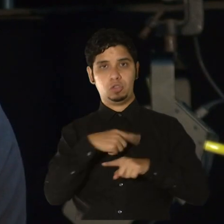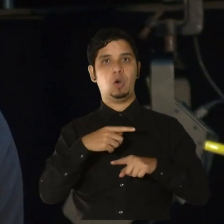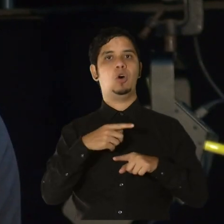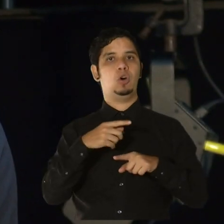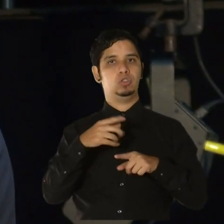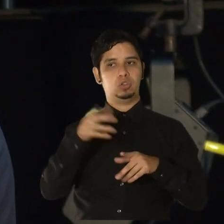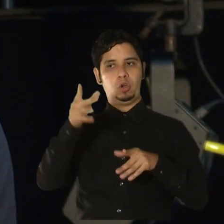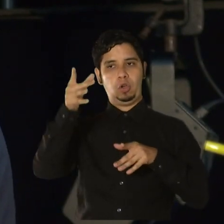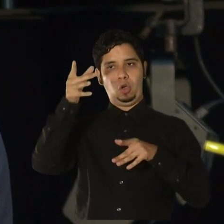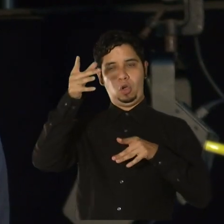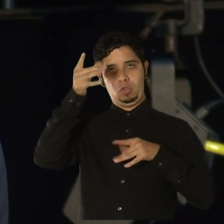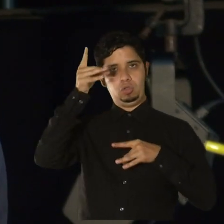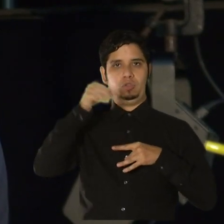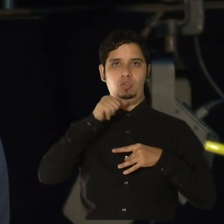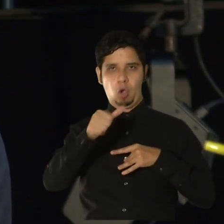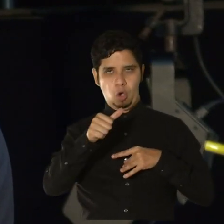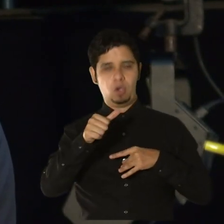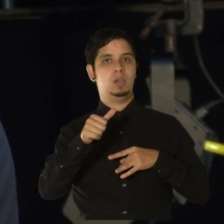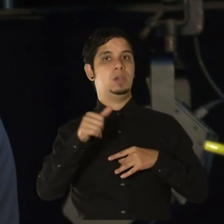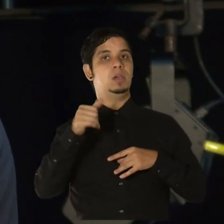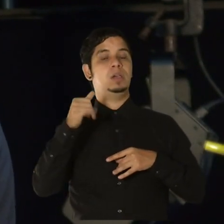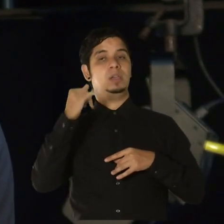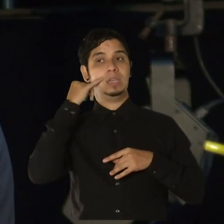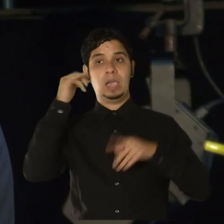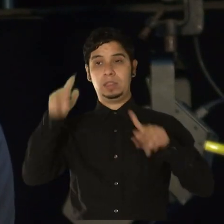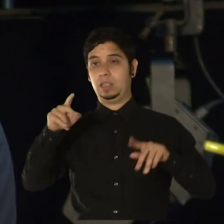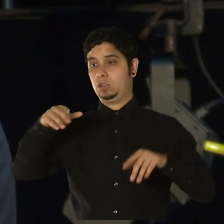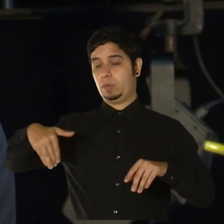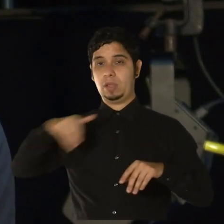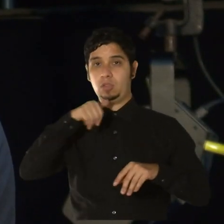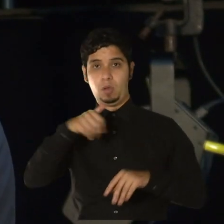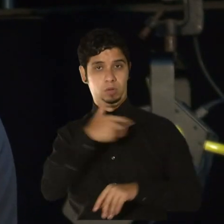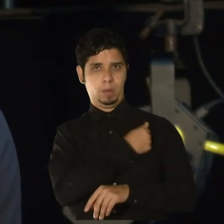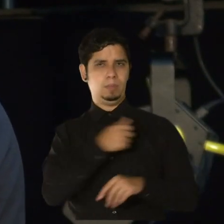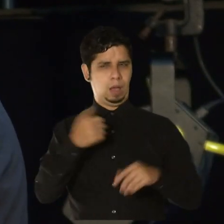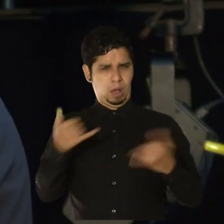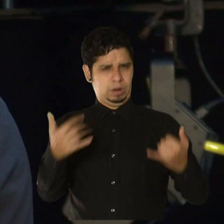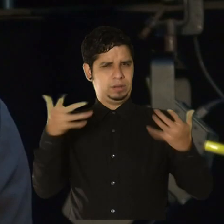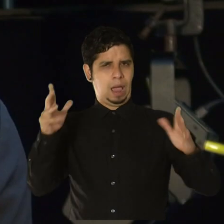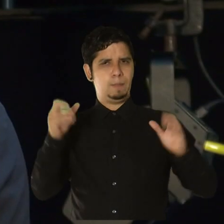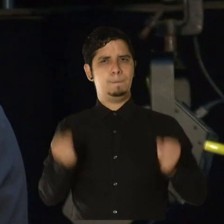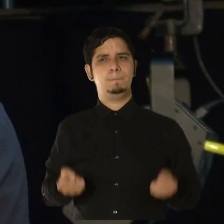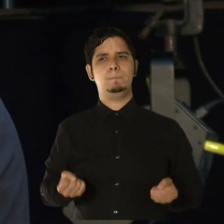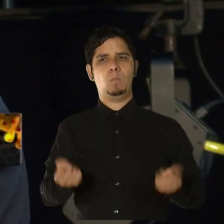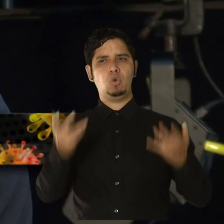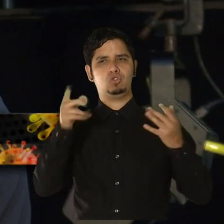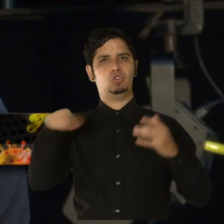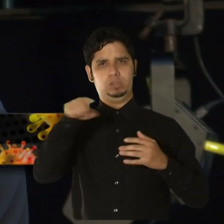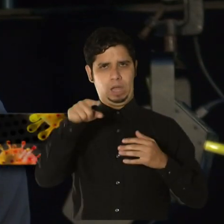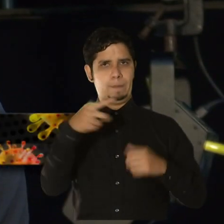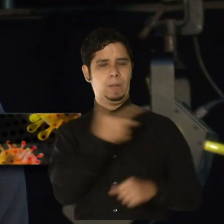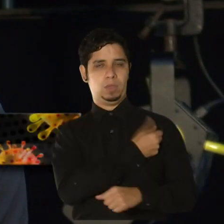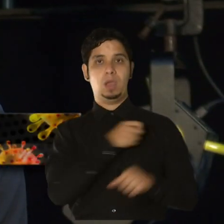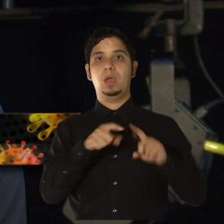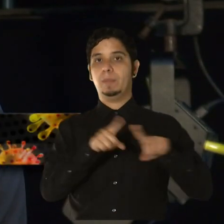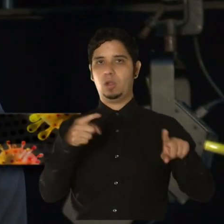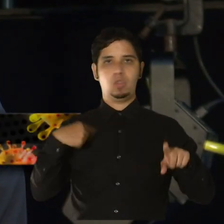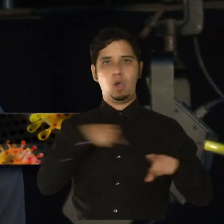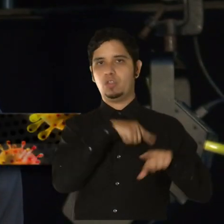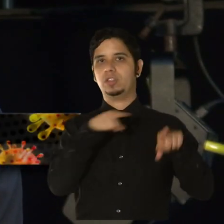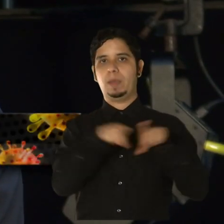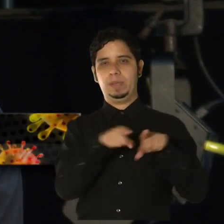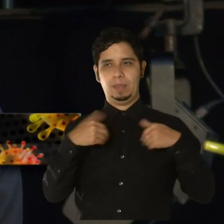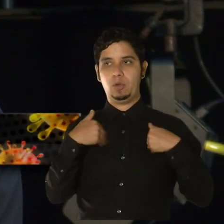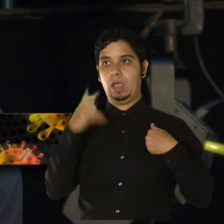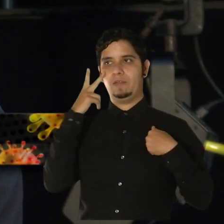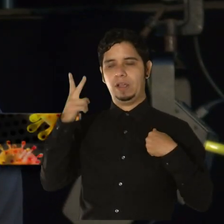nuestros anticuerpos o aquel que no se haya vacunado, que ahora mucho del personal está vacunado, pero también tenemos que ir a ver a nuestros familiares.